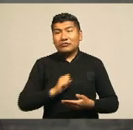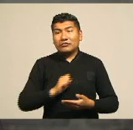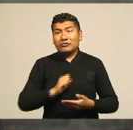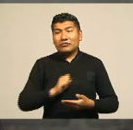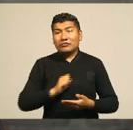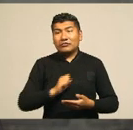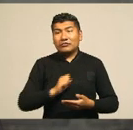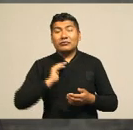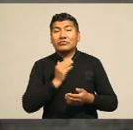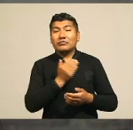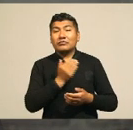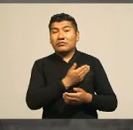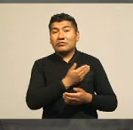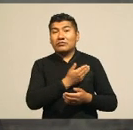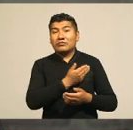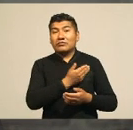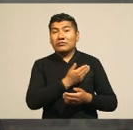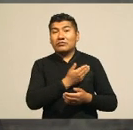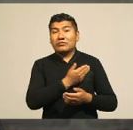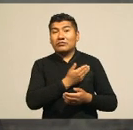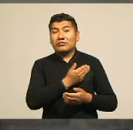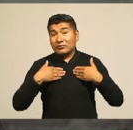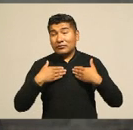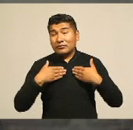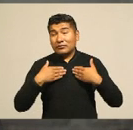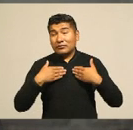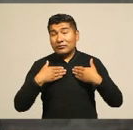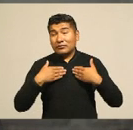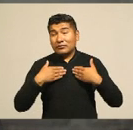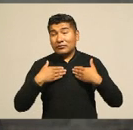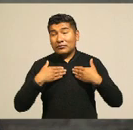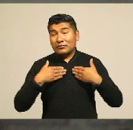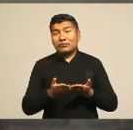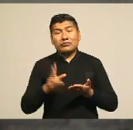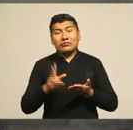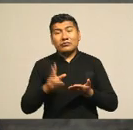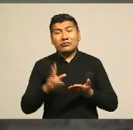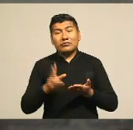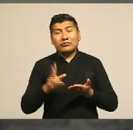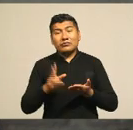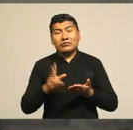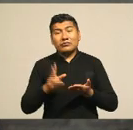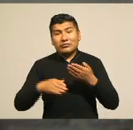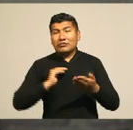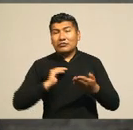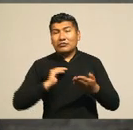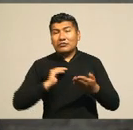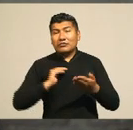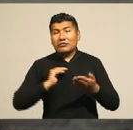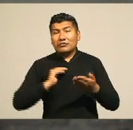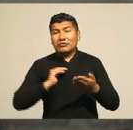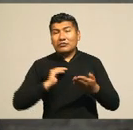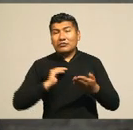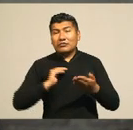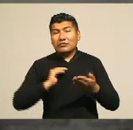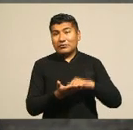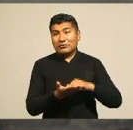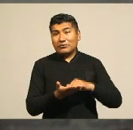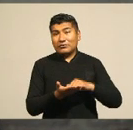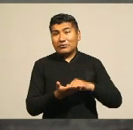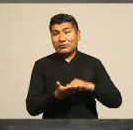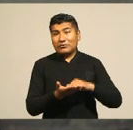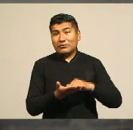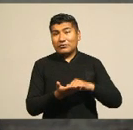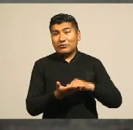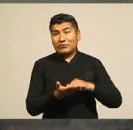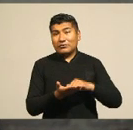la vida eterna que Él nos ha prometido. No se acaba nuestra vida aquí nomás con la muerte.